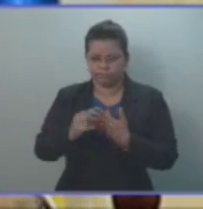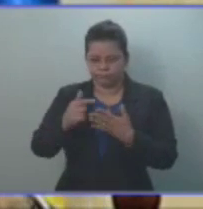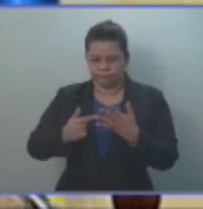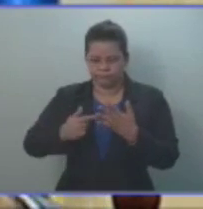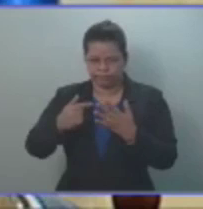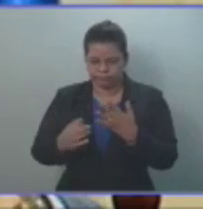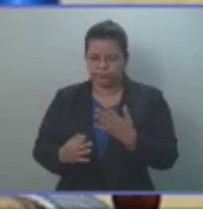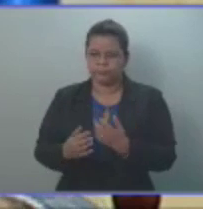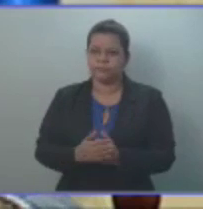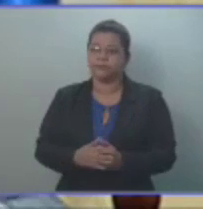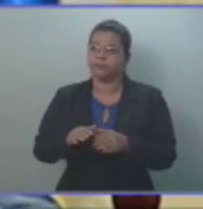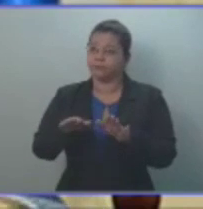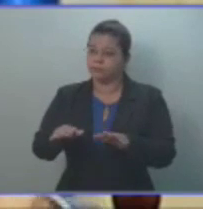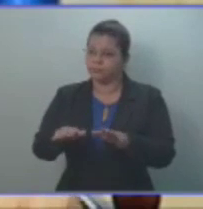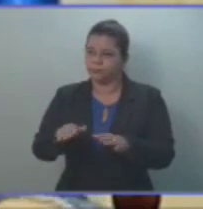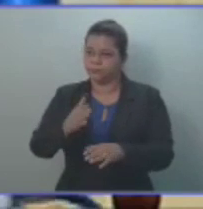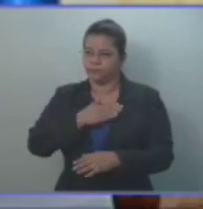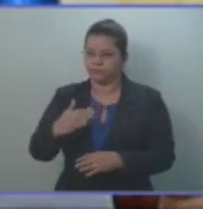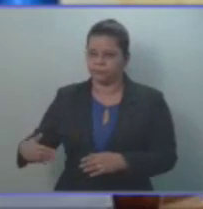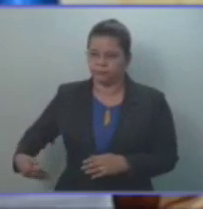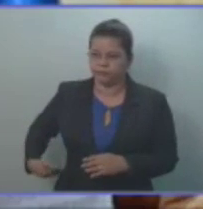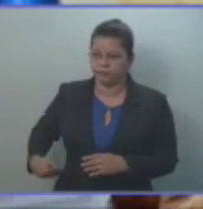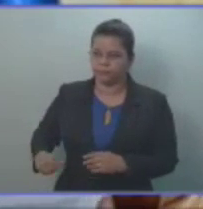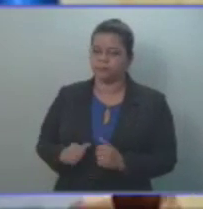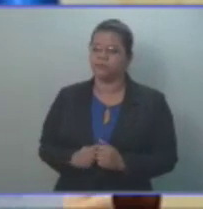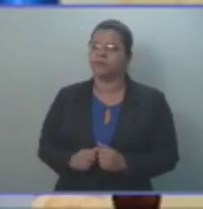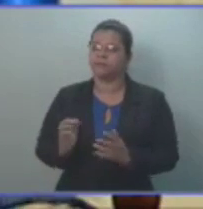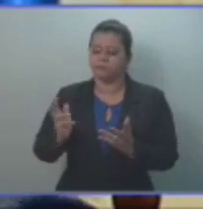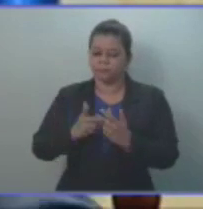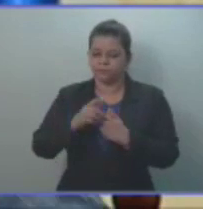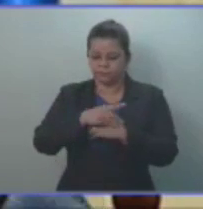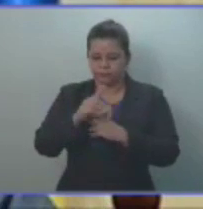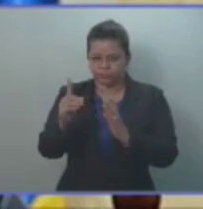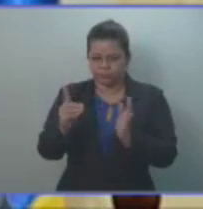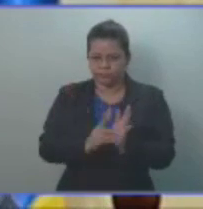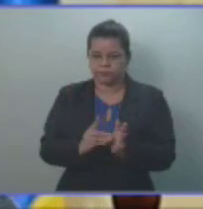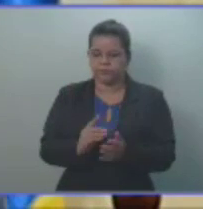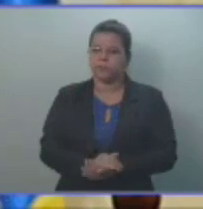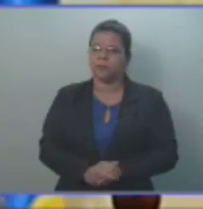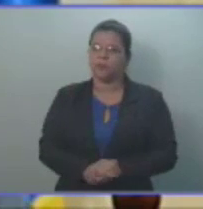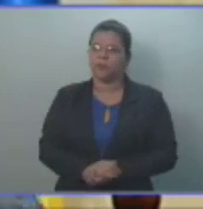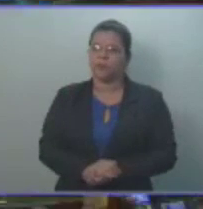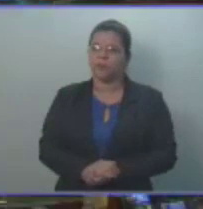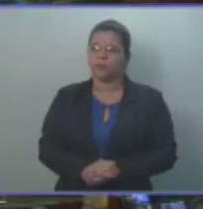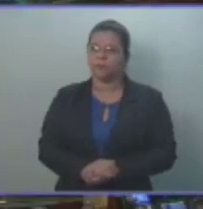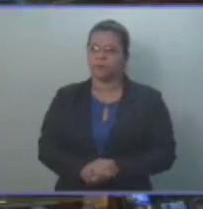ser aprobado. Muchísimas gracias, señor presidente y compañeros diputados.